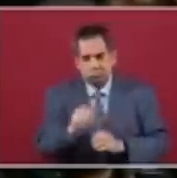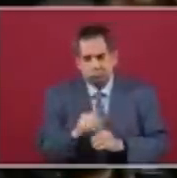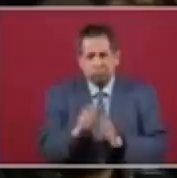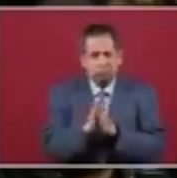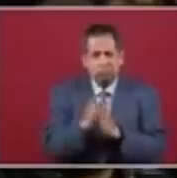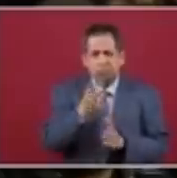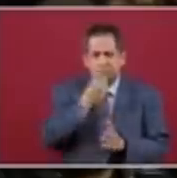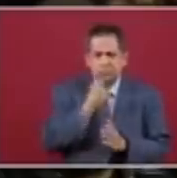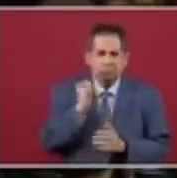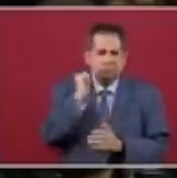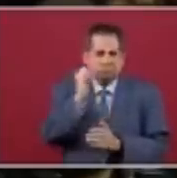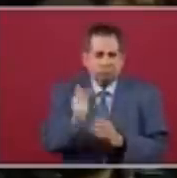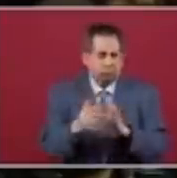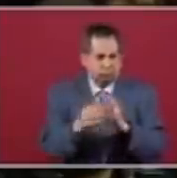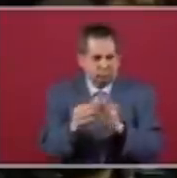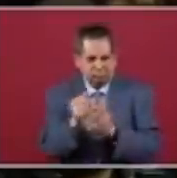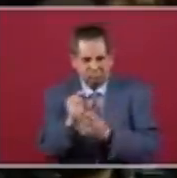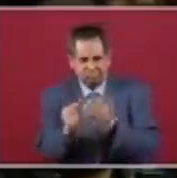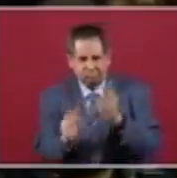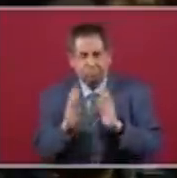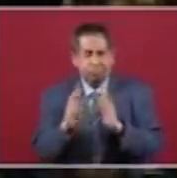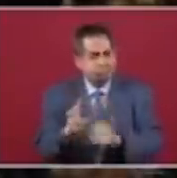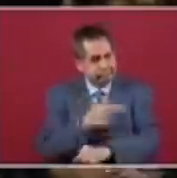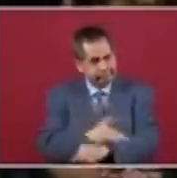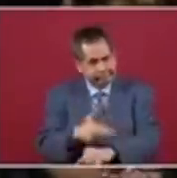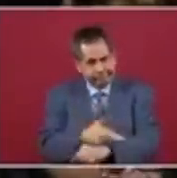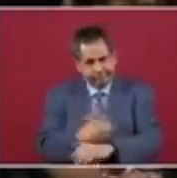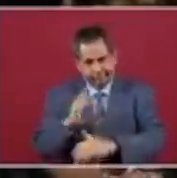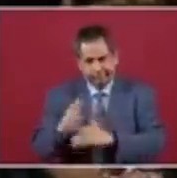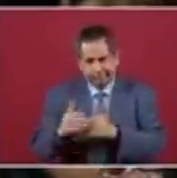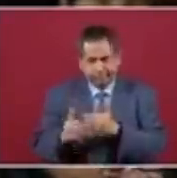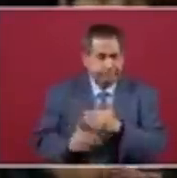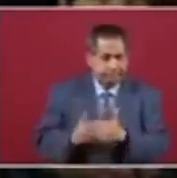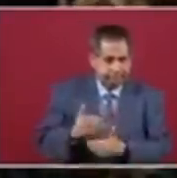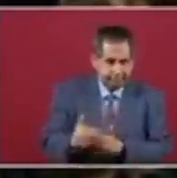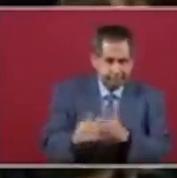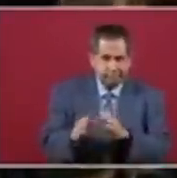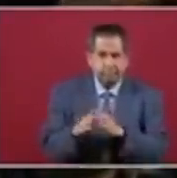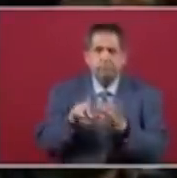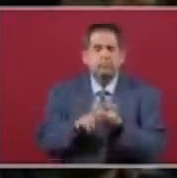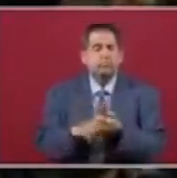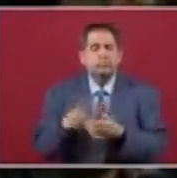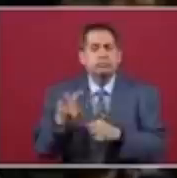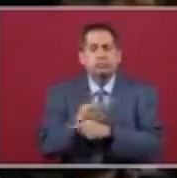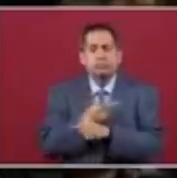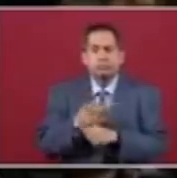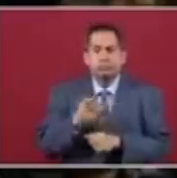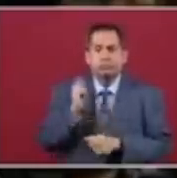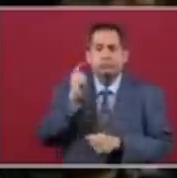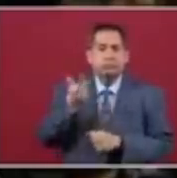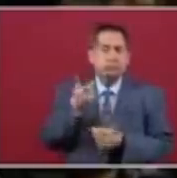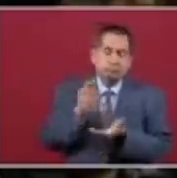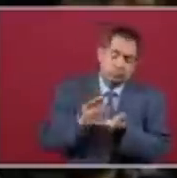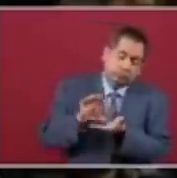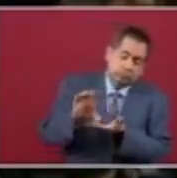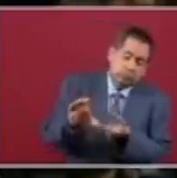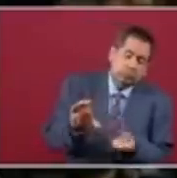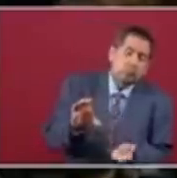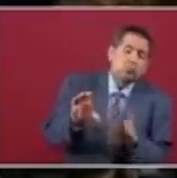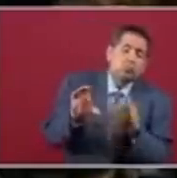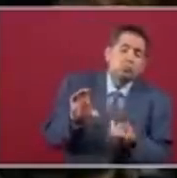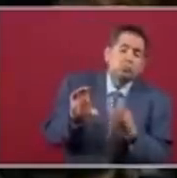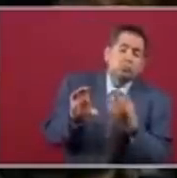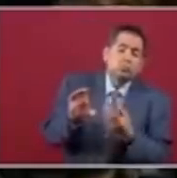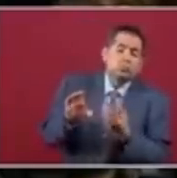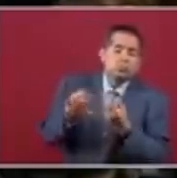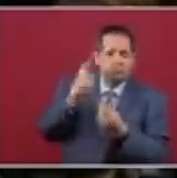podría adelantar, presidente, si ya tiene algún avance de inversión, una cifra de inversión, y cuáles